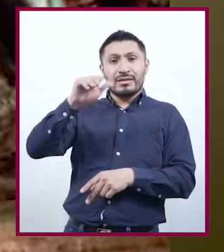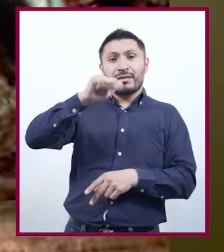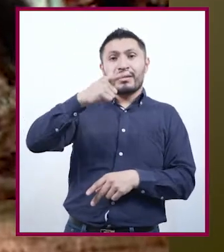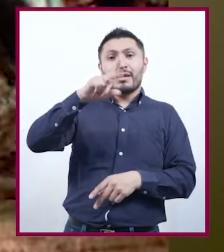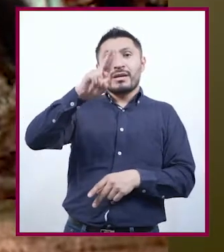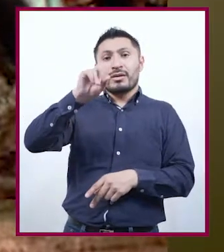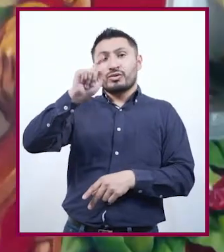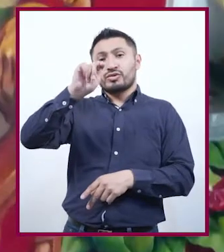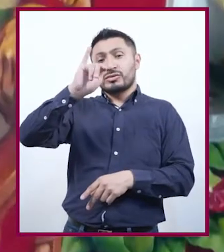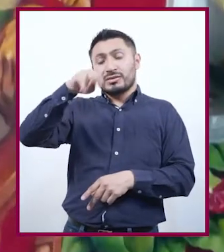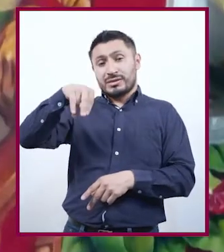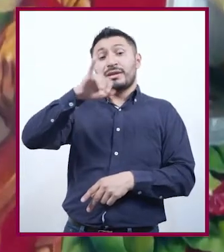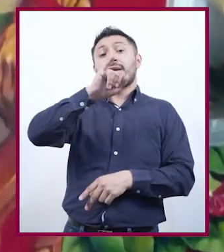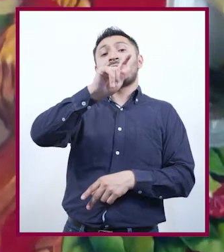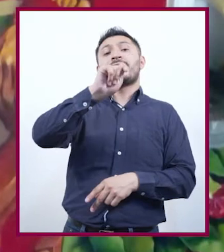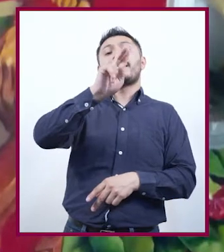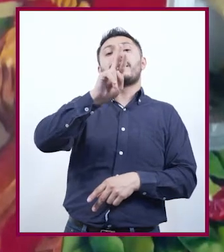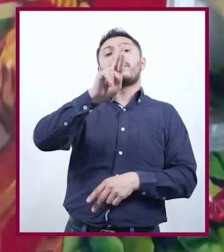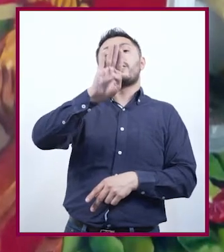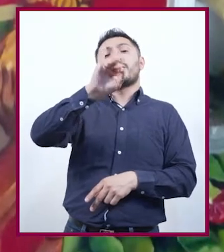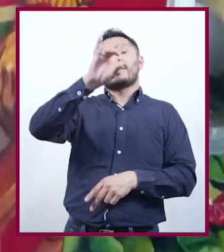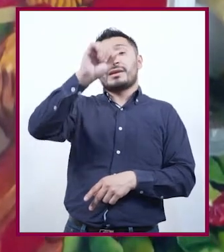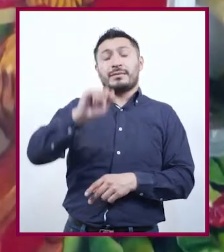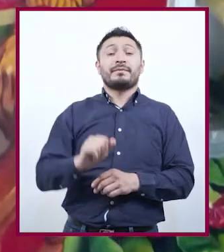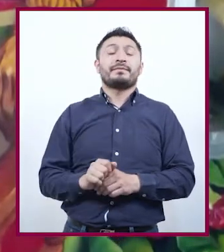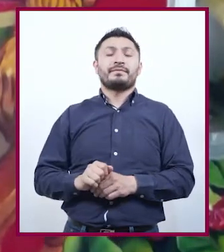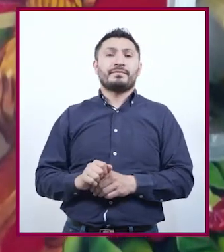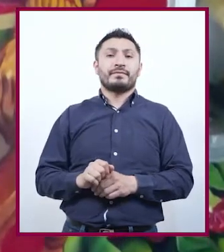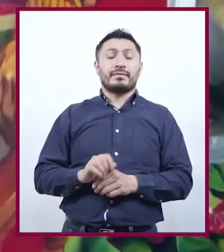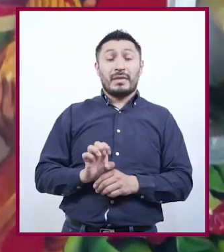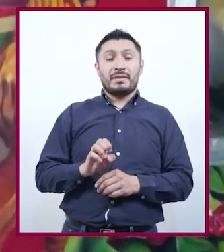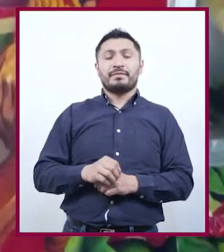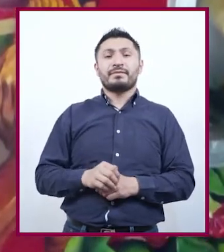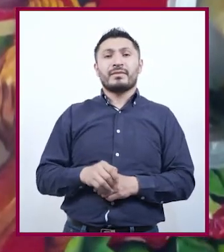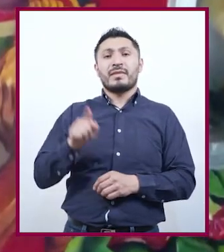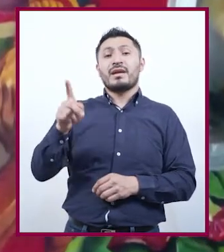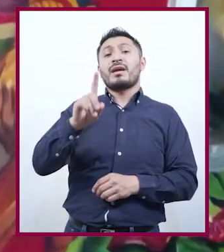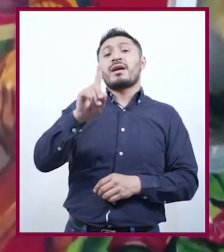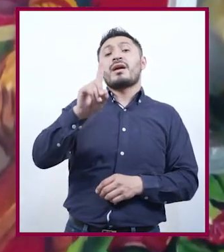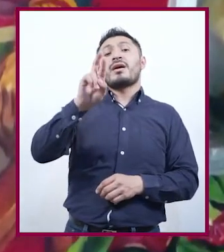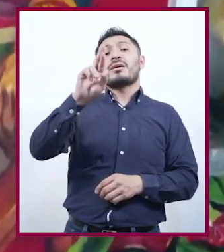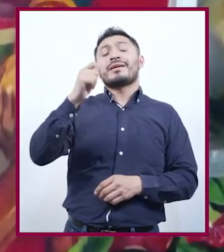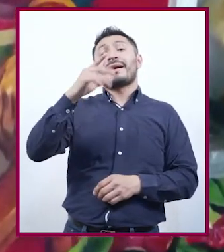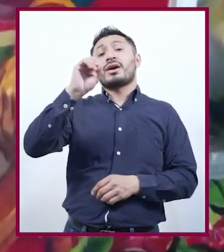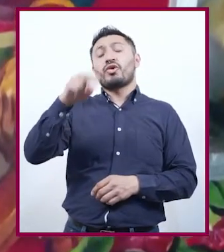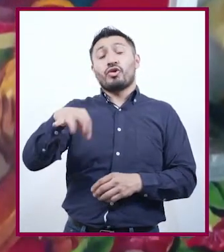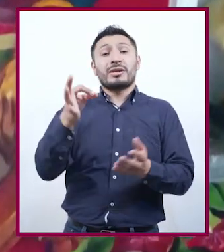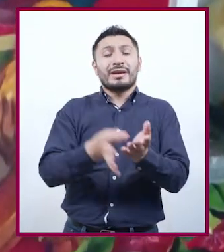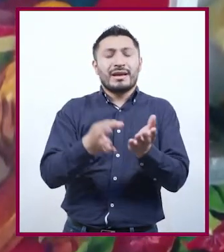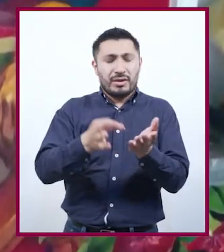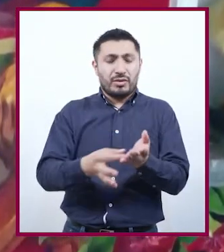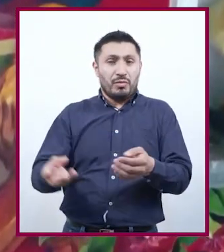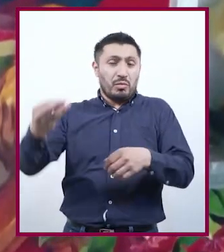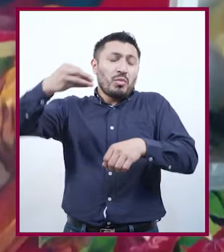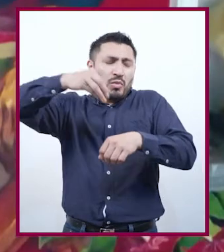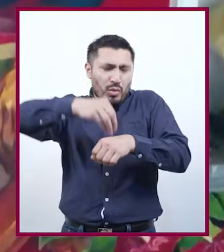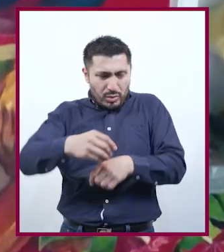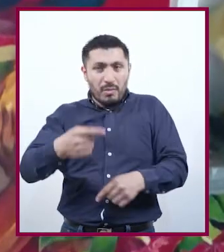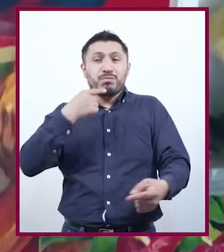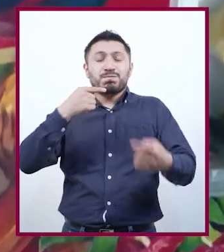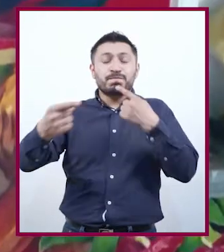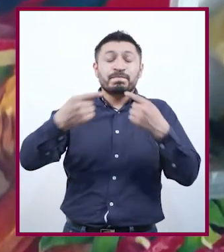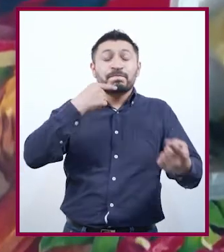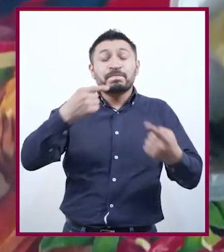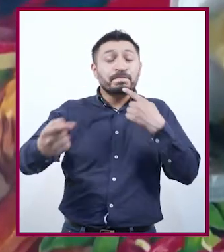Iturbide como su cabeza más visible. El llamado Dragón de Hierro supo ponerse en el centro de las demandas de